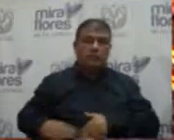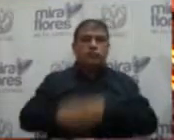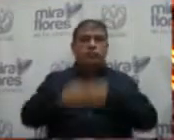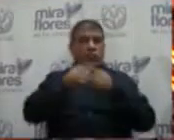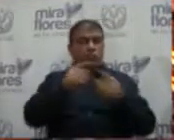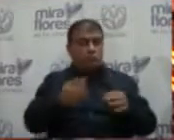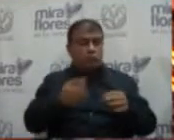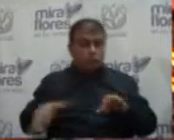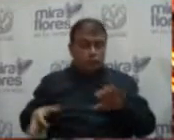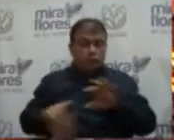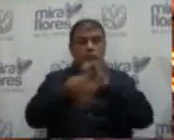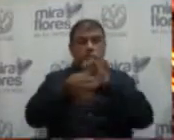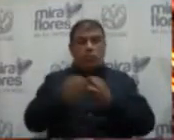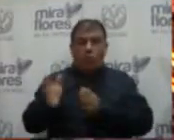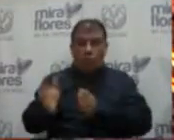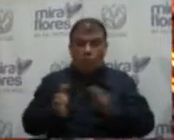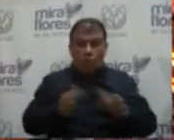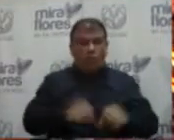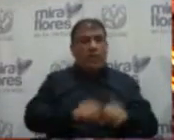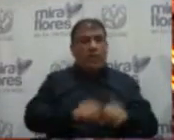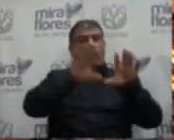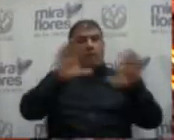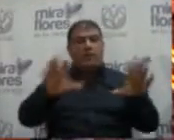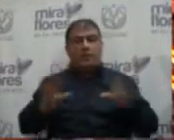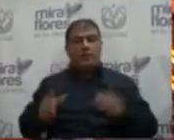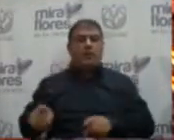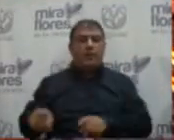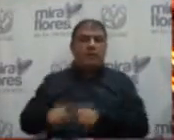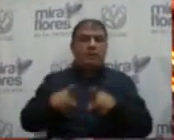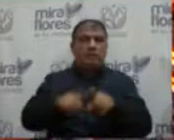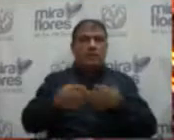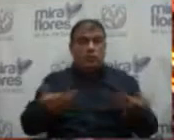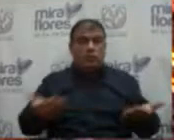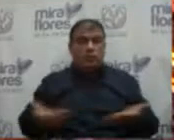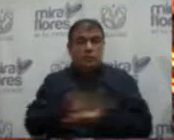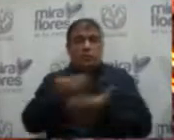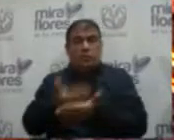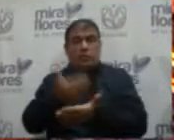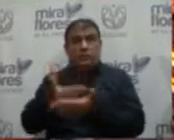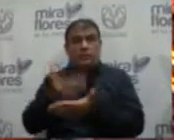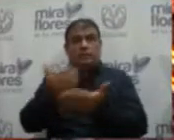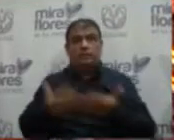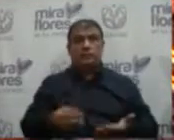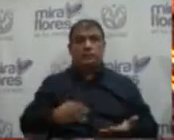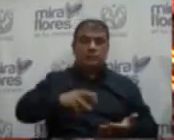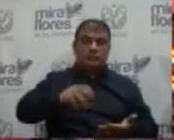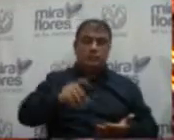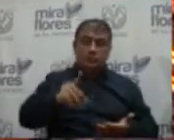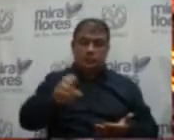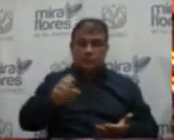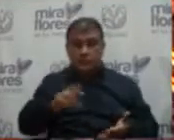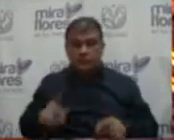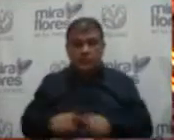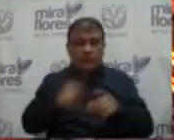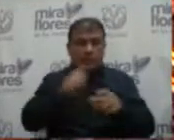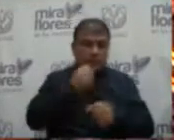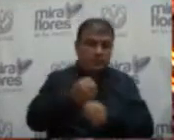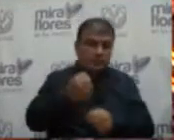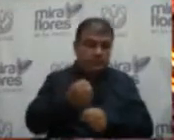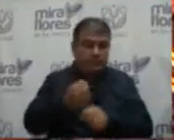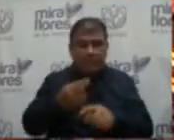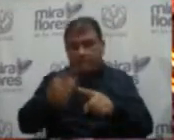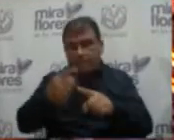del orden, la transparencia y la modernidad. Estamos trabajando una serie